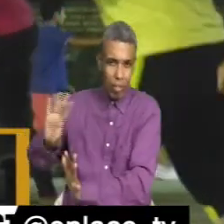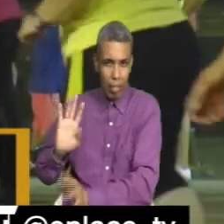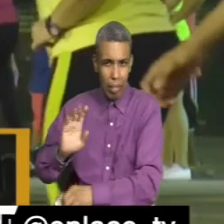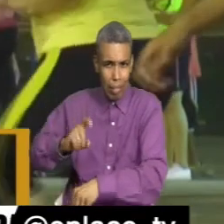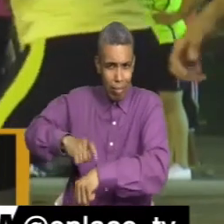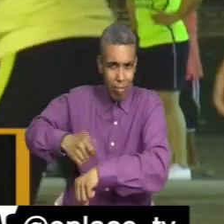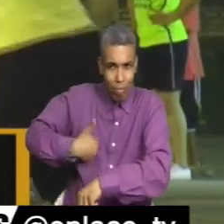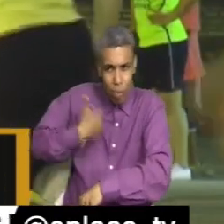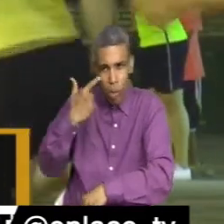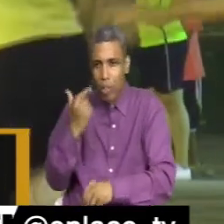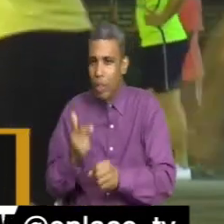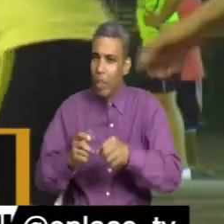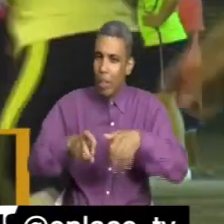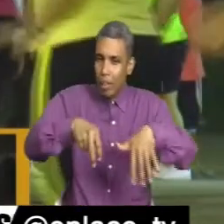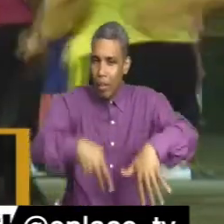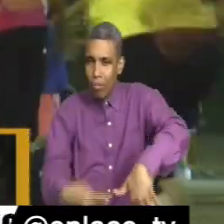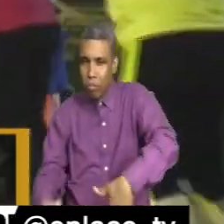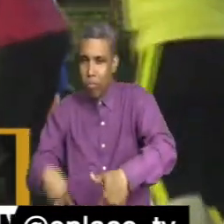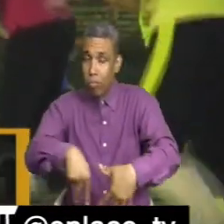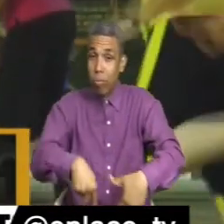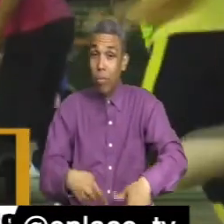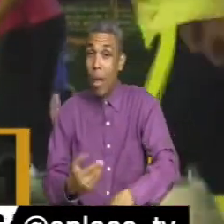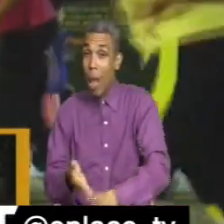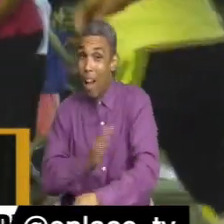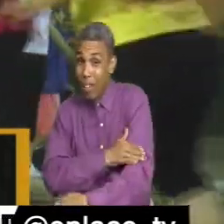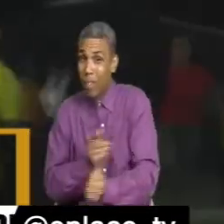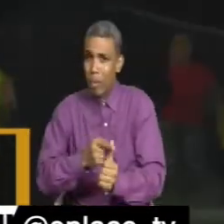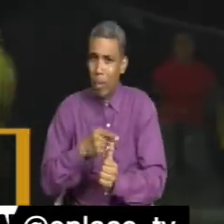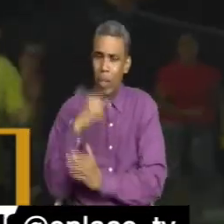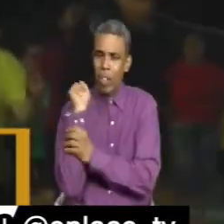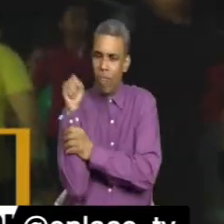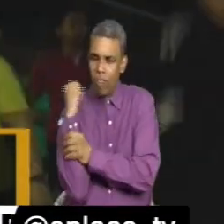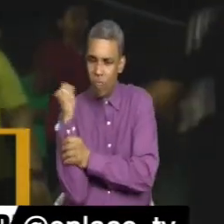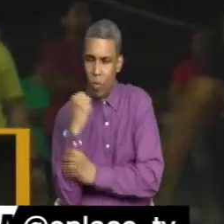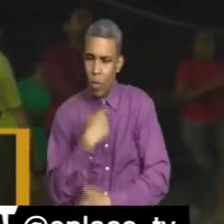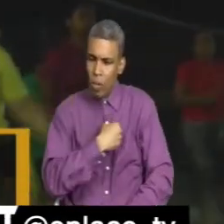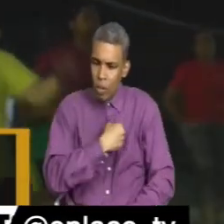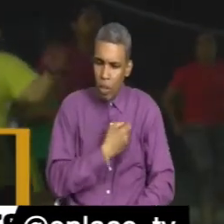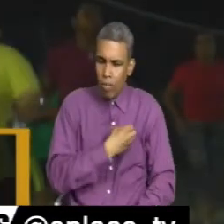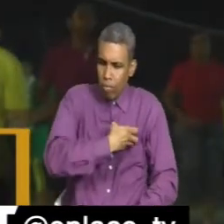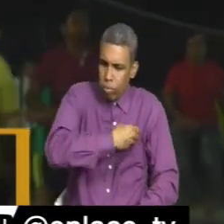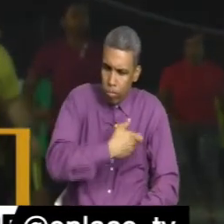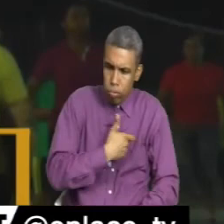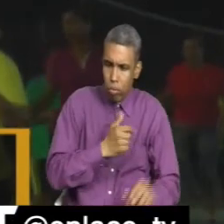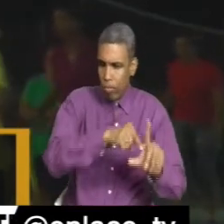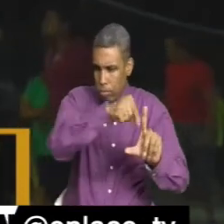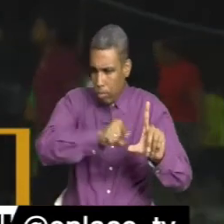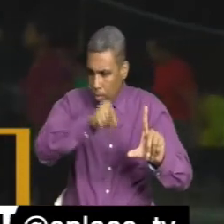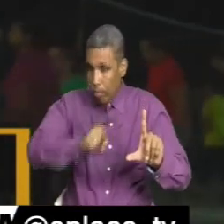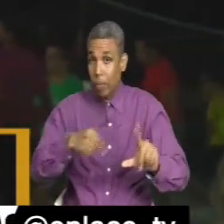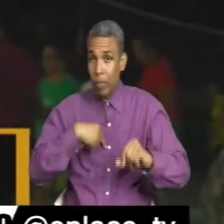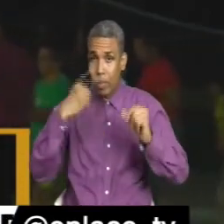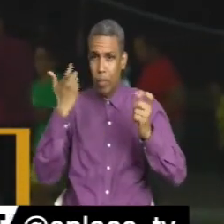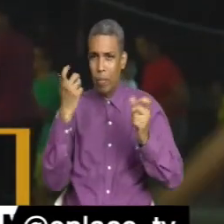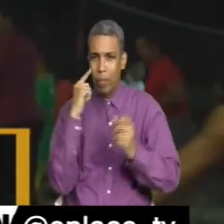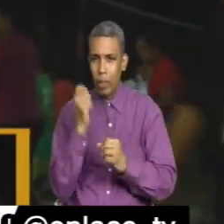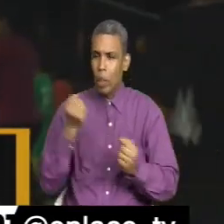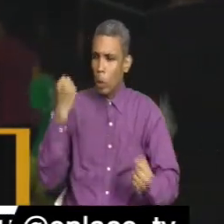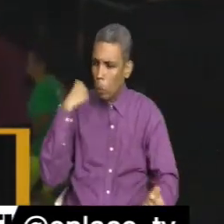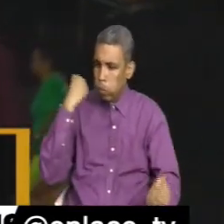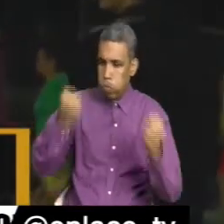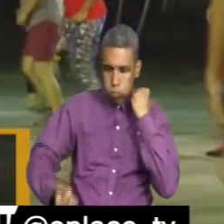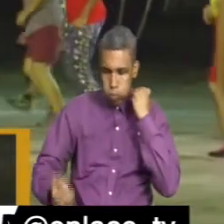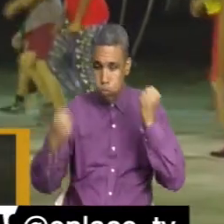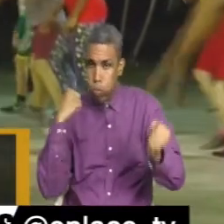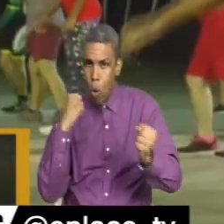general. Trabajo cardiorrespiratorio, cardiocirculatorio, quema calorías, como te había dicho al principio, desestresa. En fin, trabaja todo el